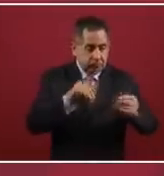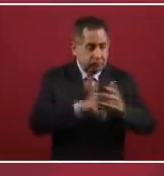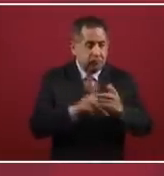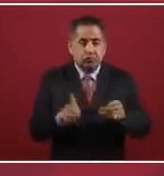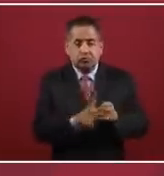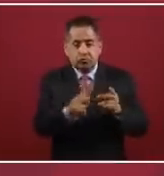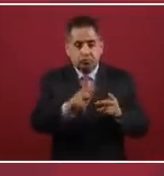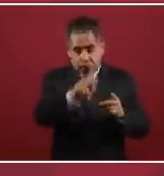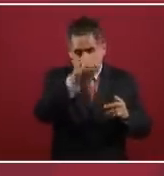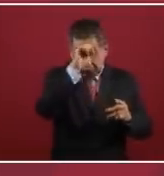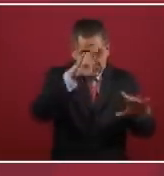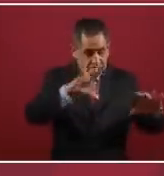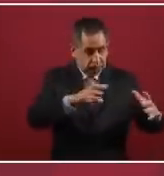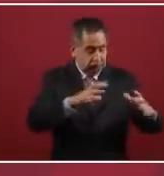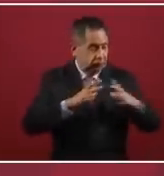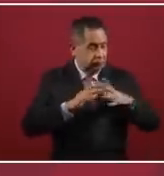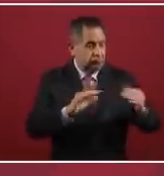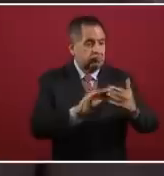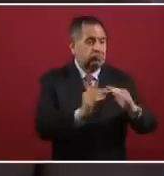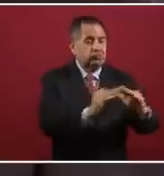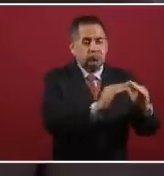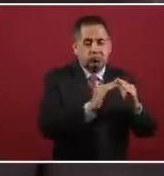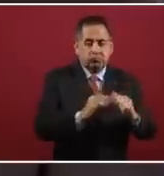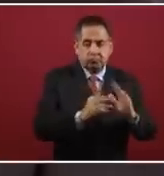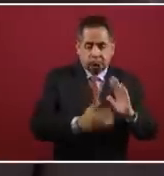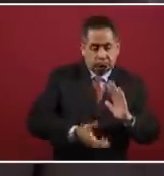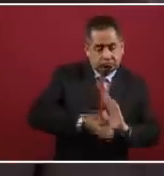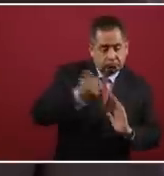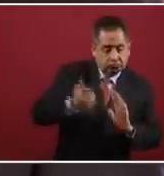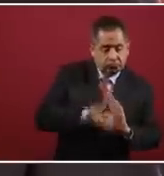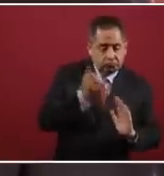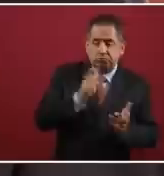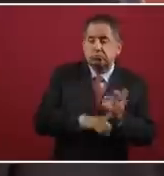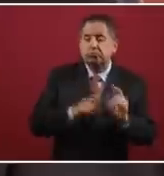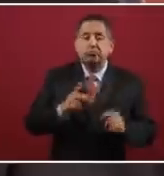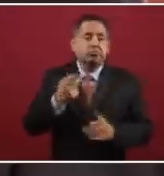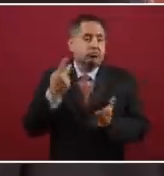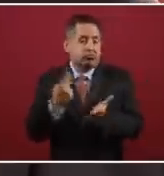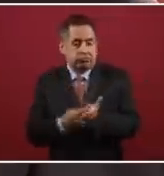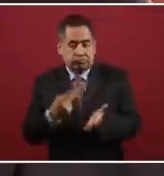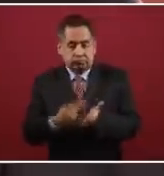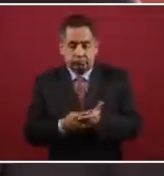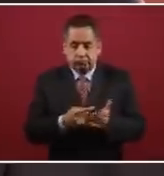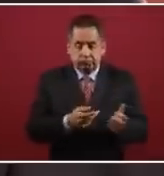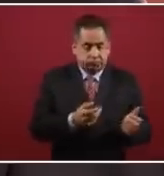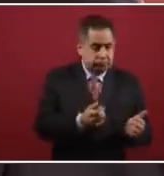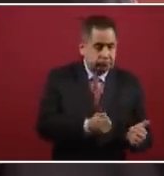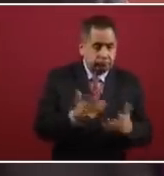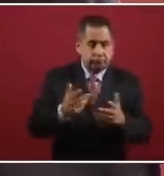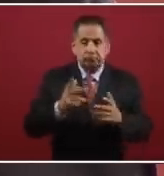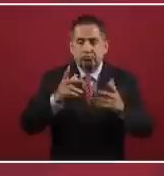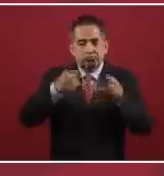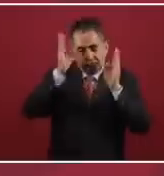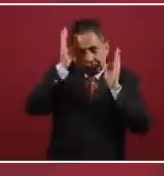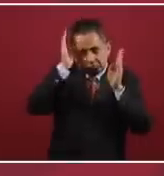minero y lo que sacaban era plata, desde luego en mulas,